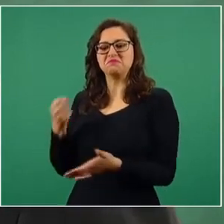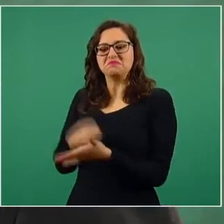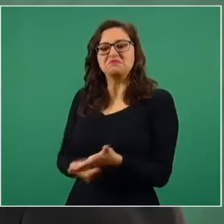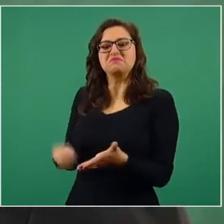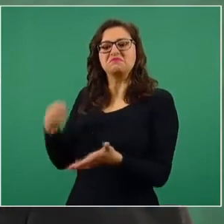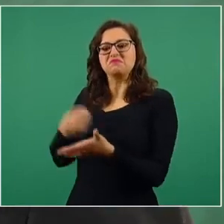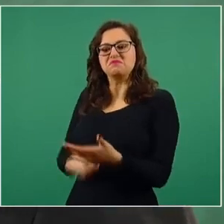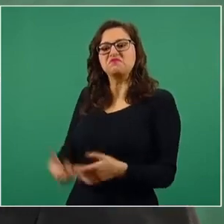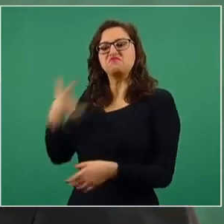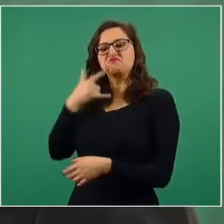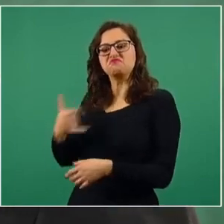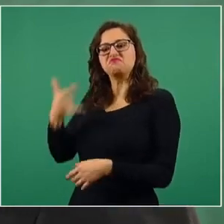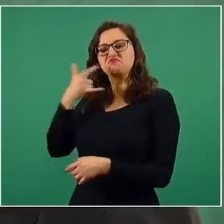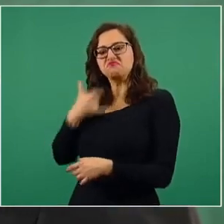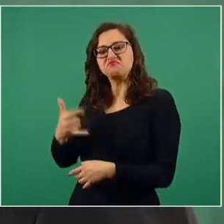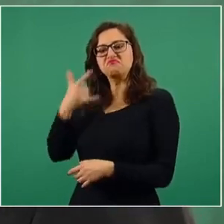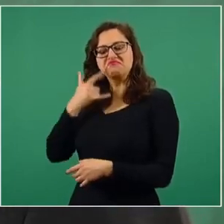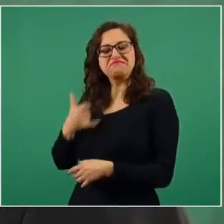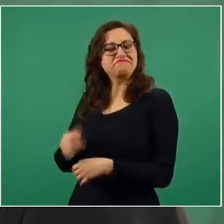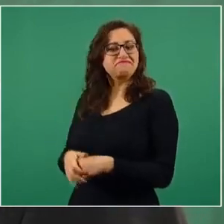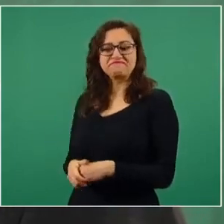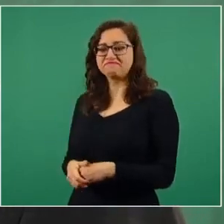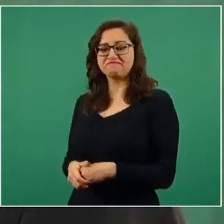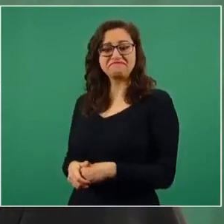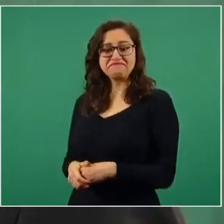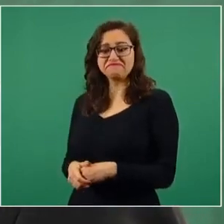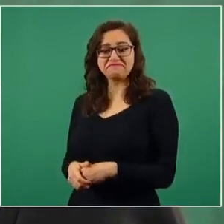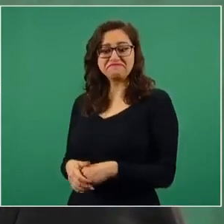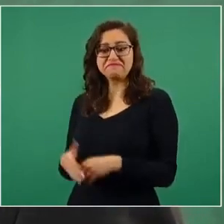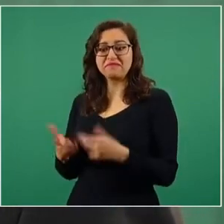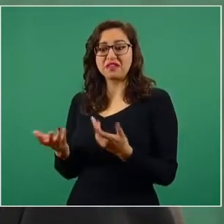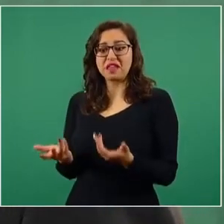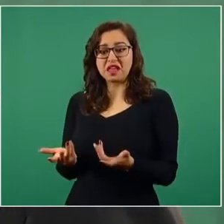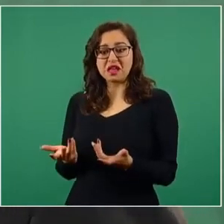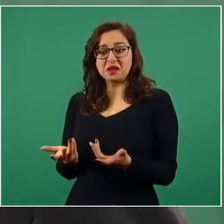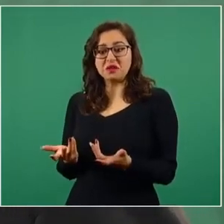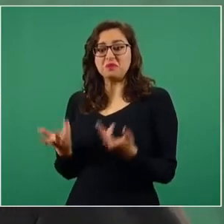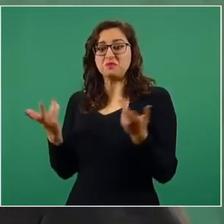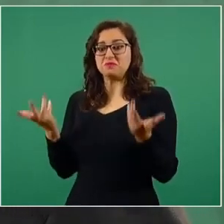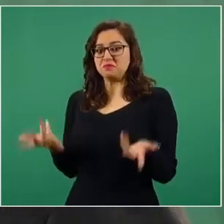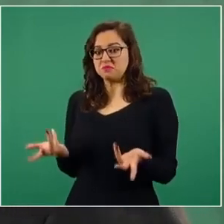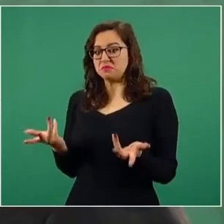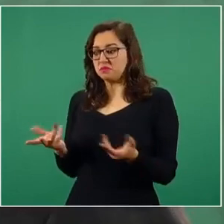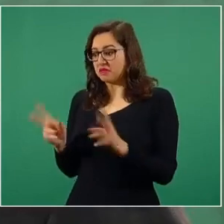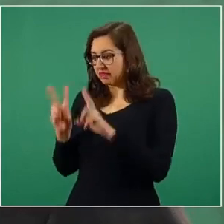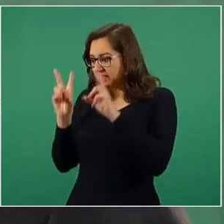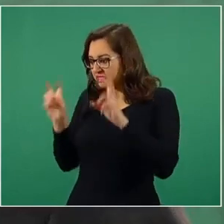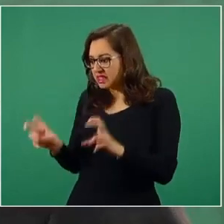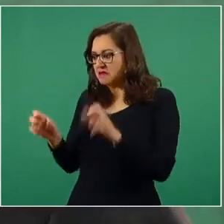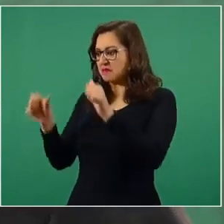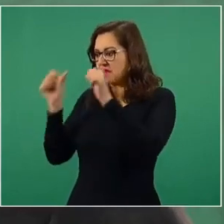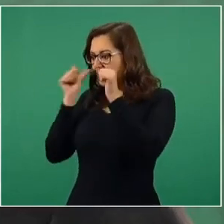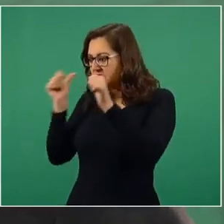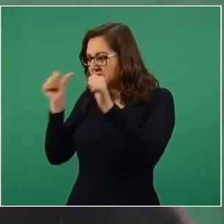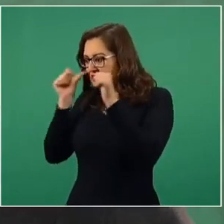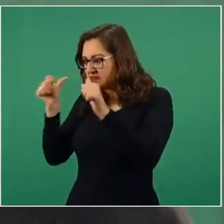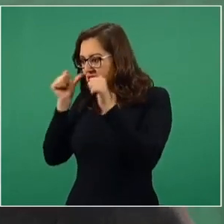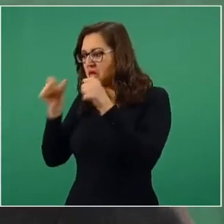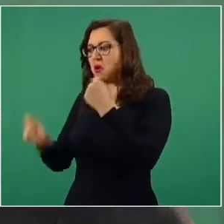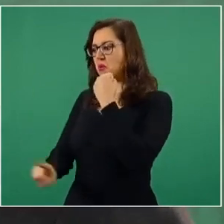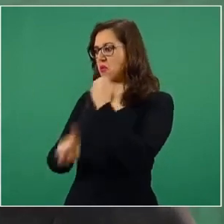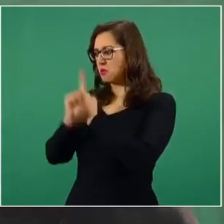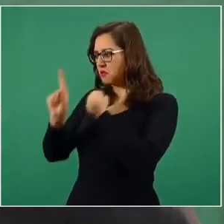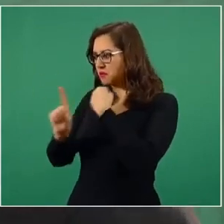perseverancia. Es decir, el que se atendiera este tema, este